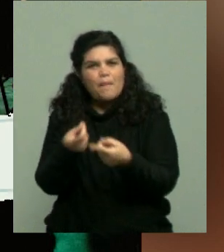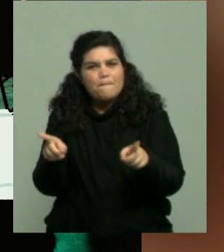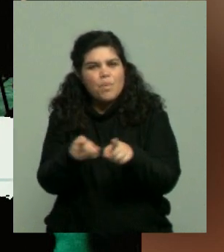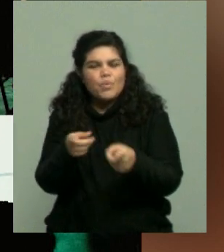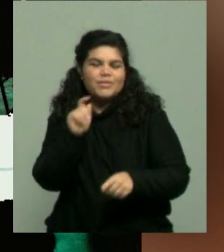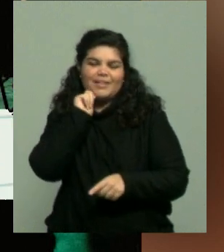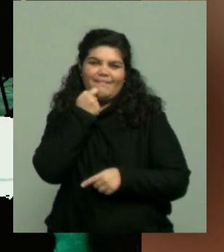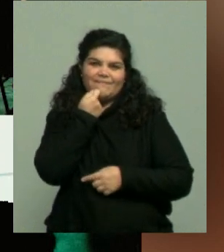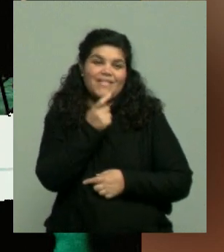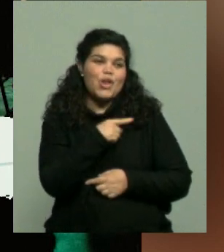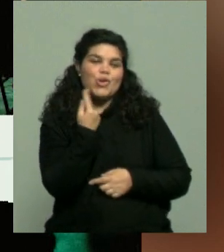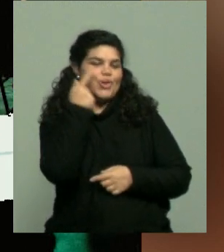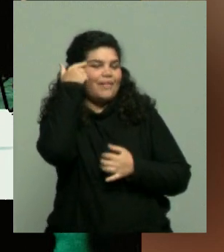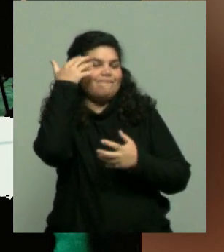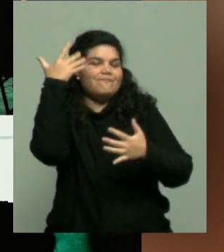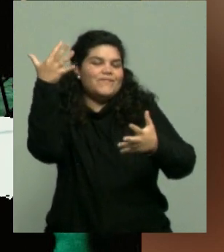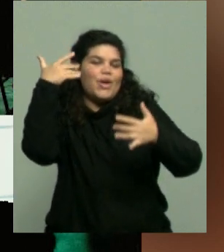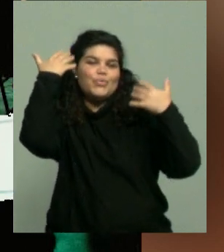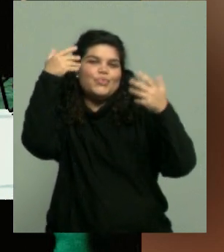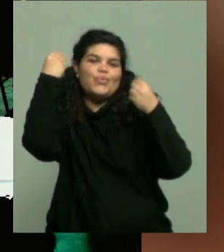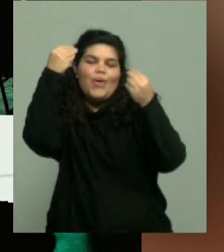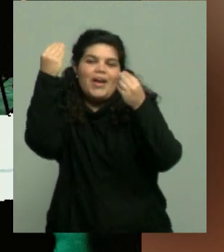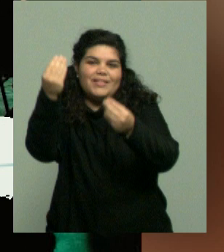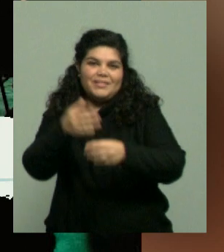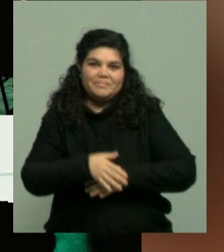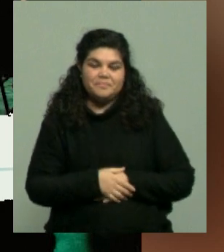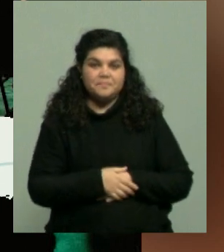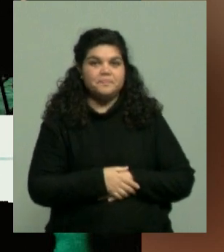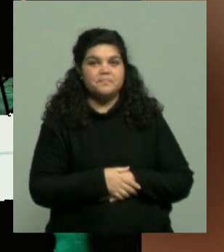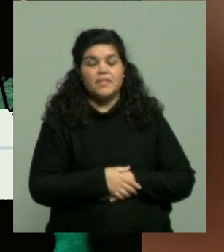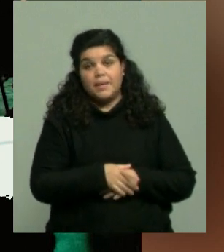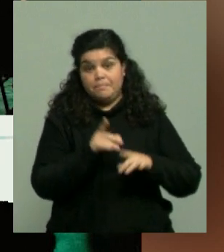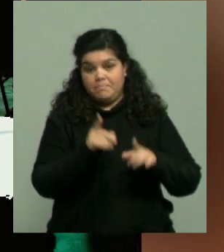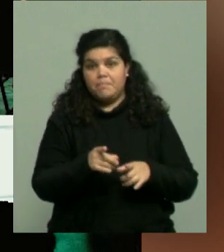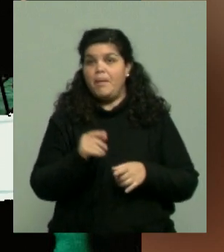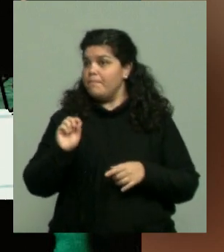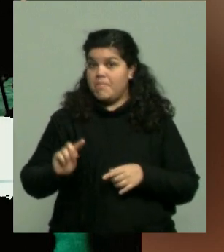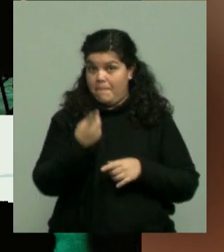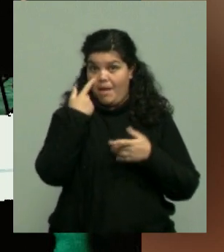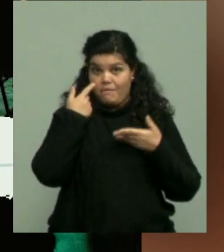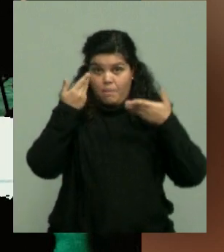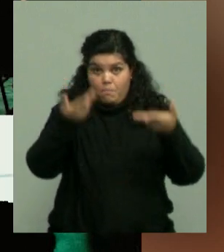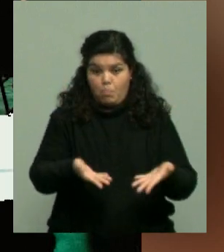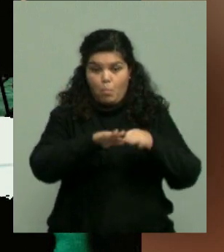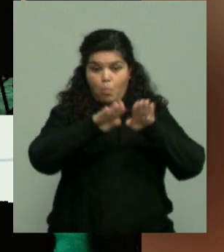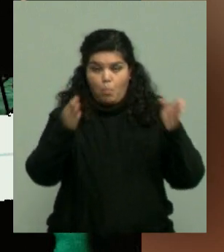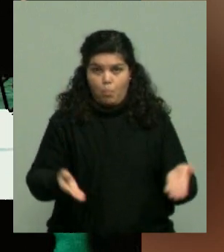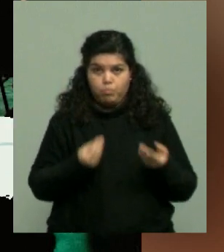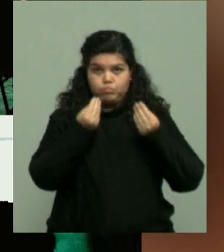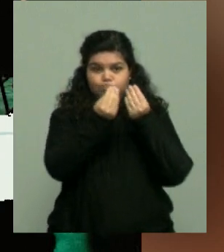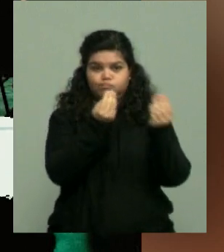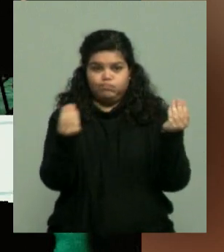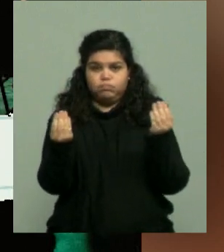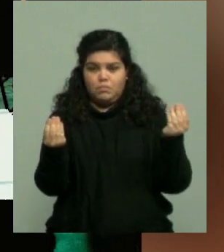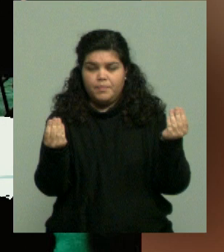mucho. Volamos mucho, me gustó el término. Desde ese día del debut sí, hasta ahora, ¿cuántas